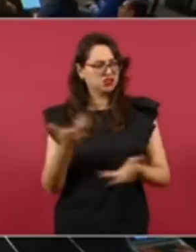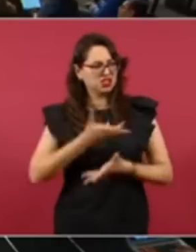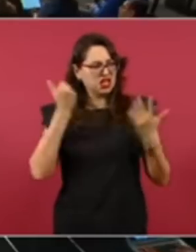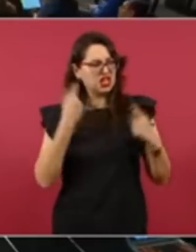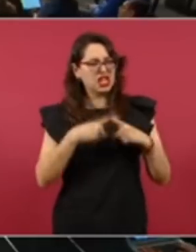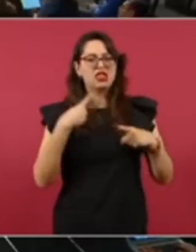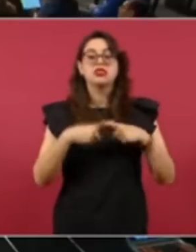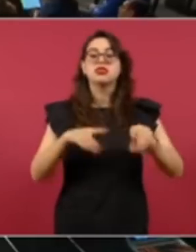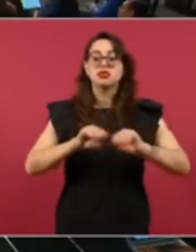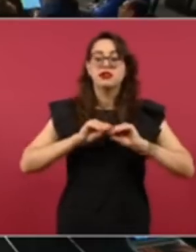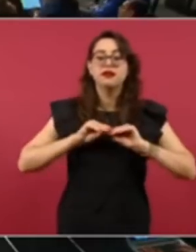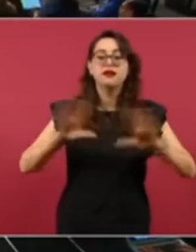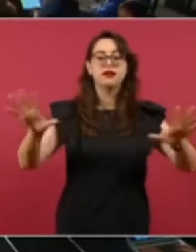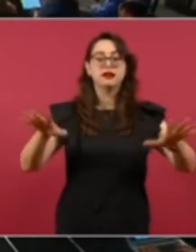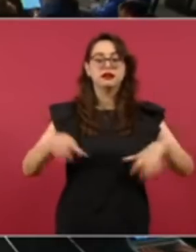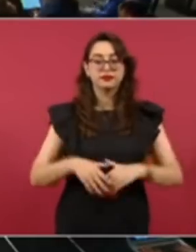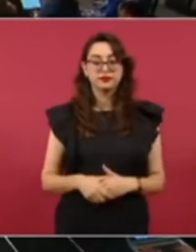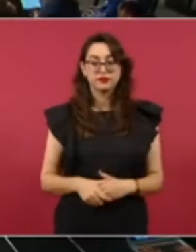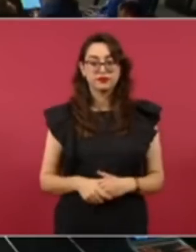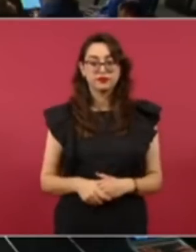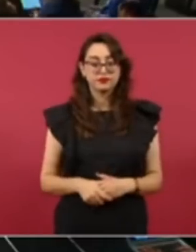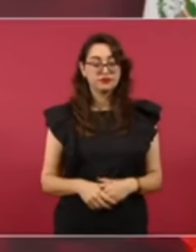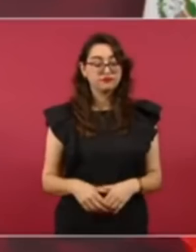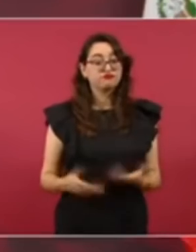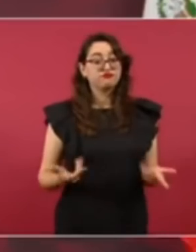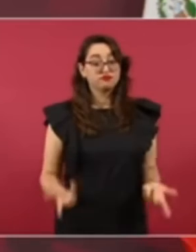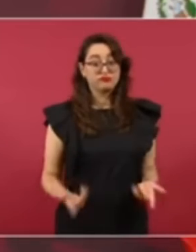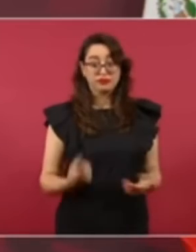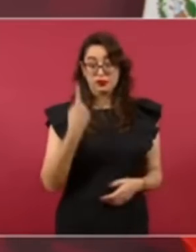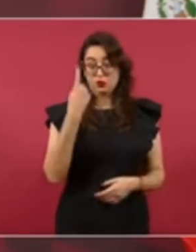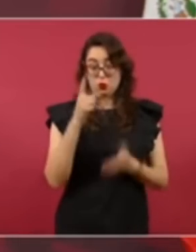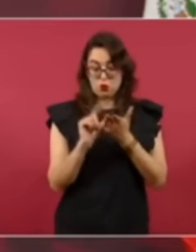así, y lo reprodujeron